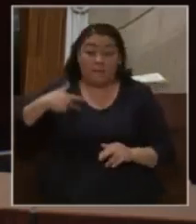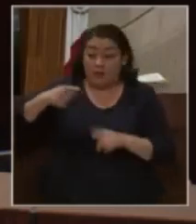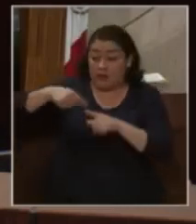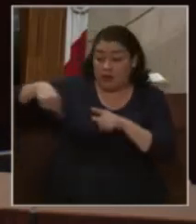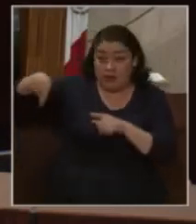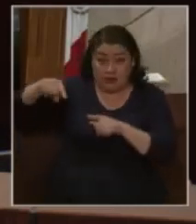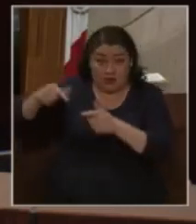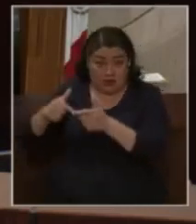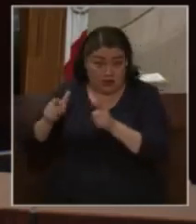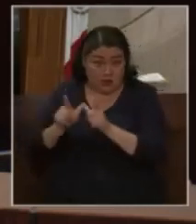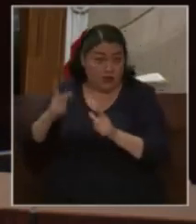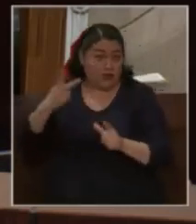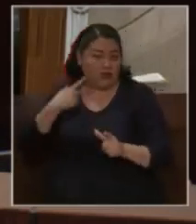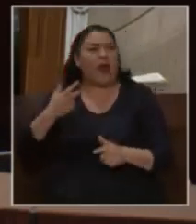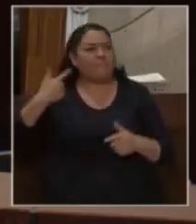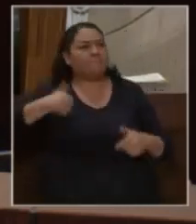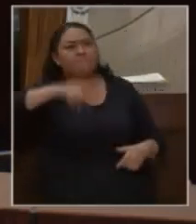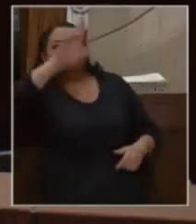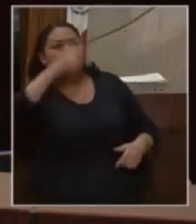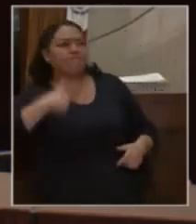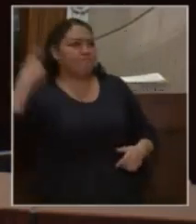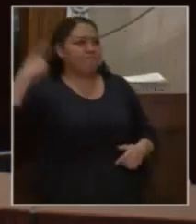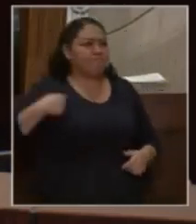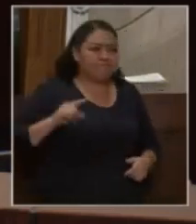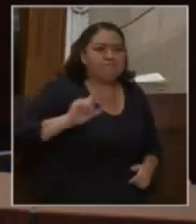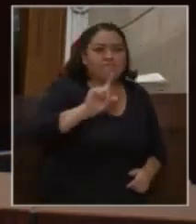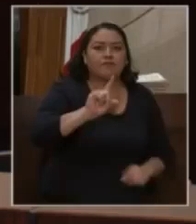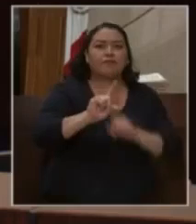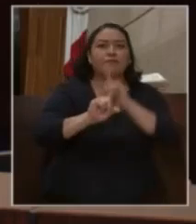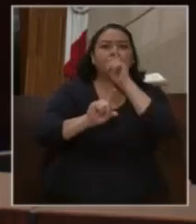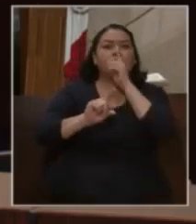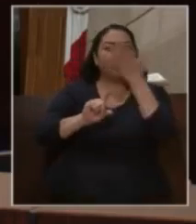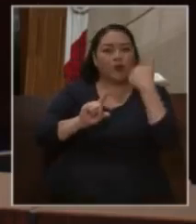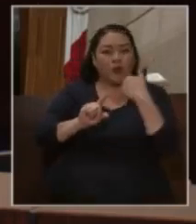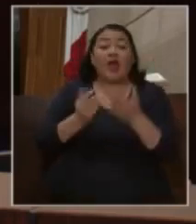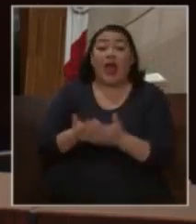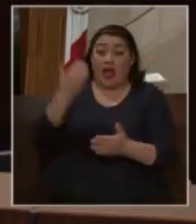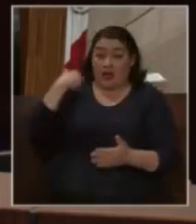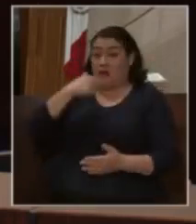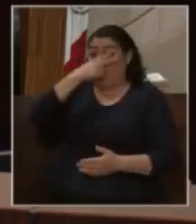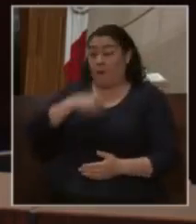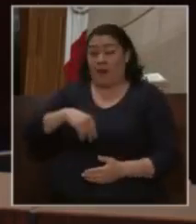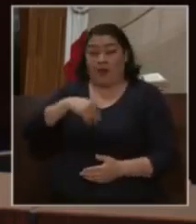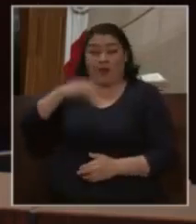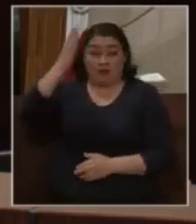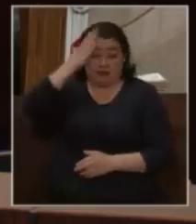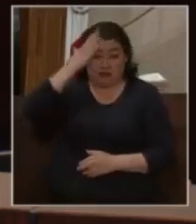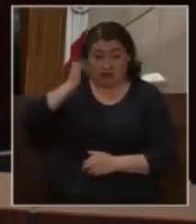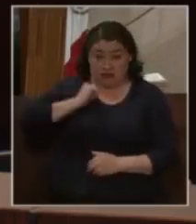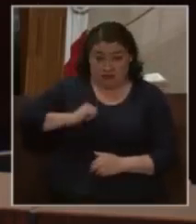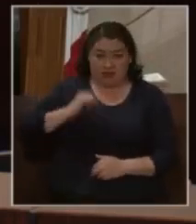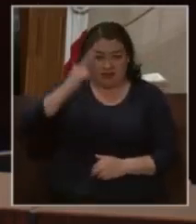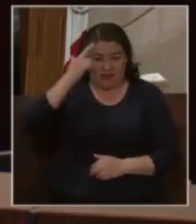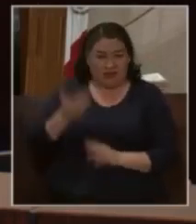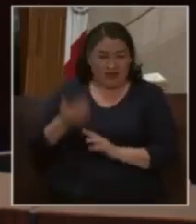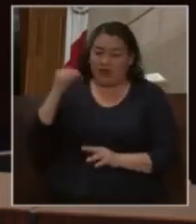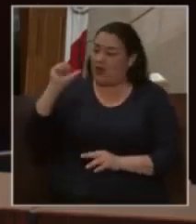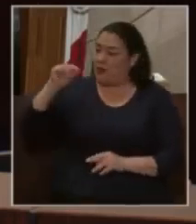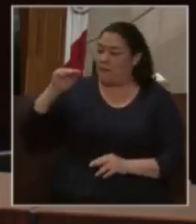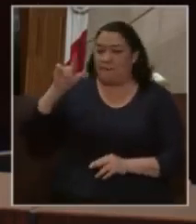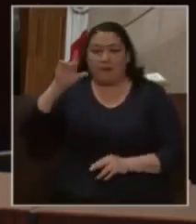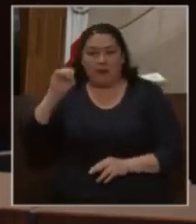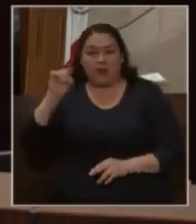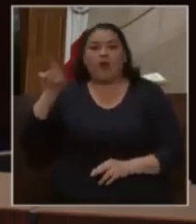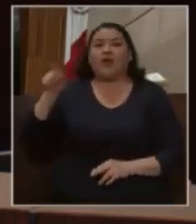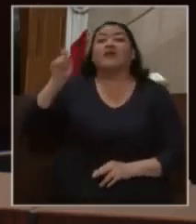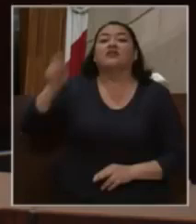en nombre o representación del partido político. Las manifestaciones del entonces dirigente únicamente de este partido político